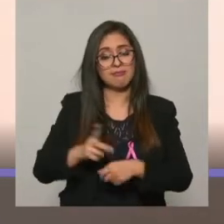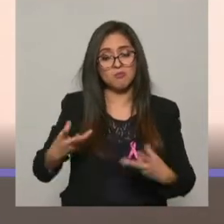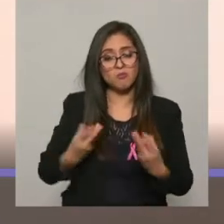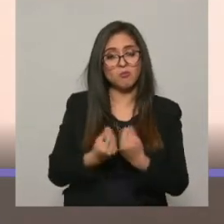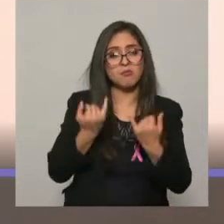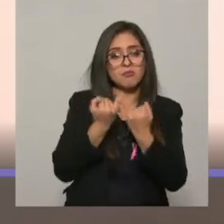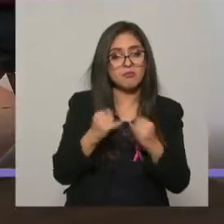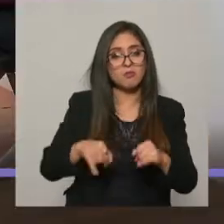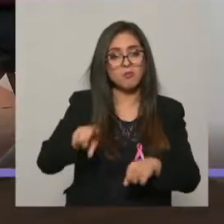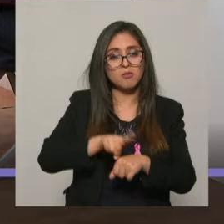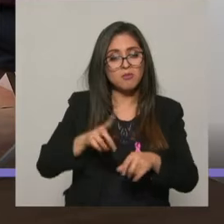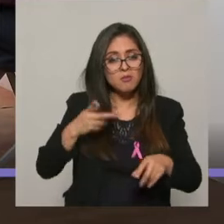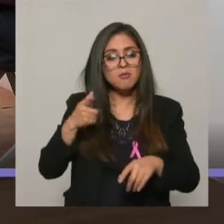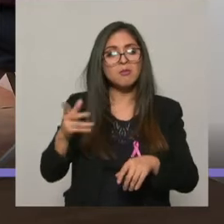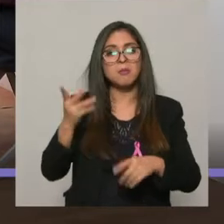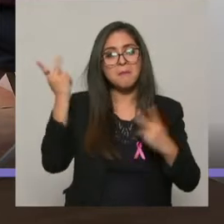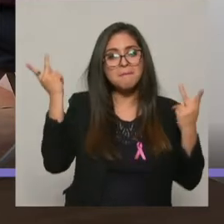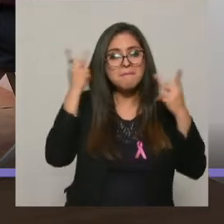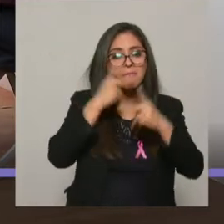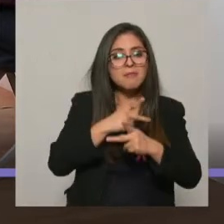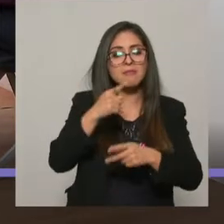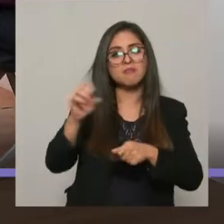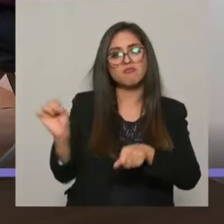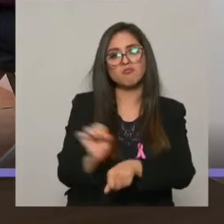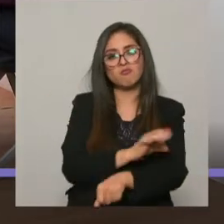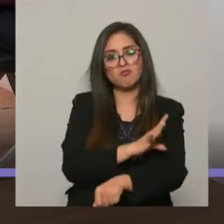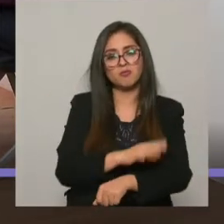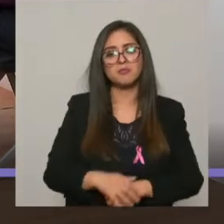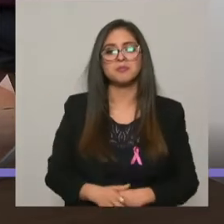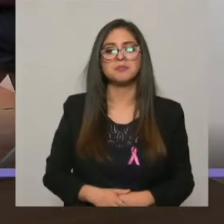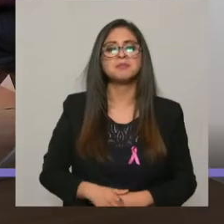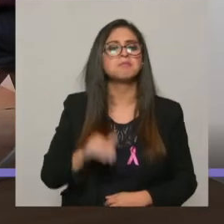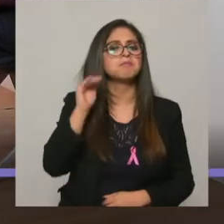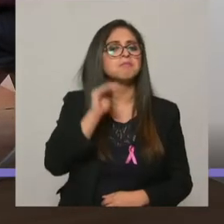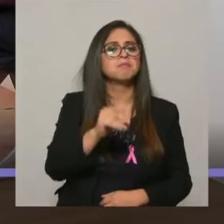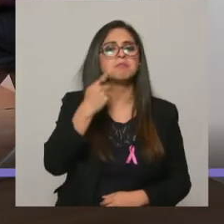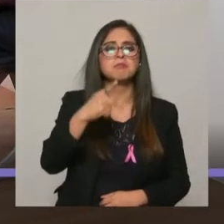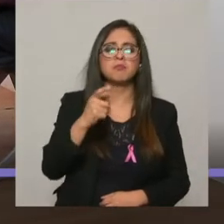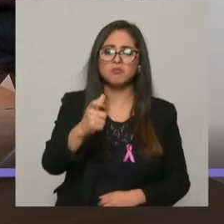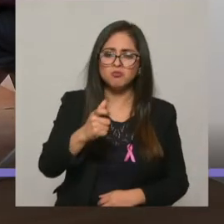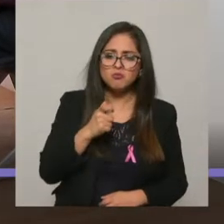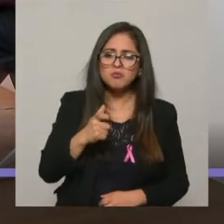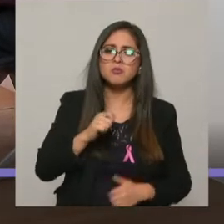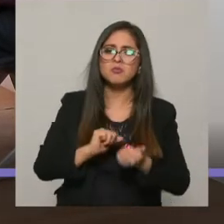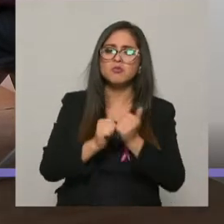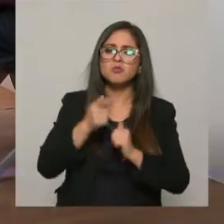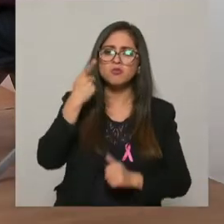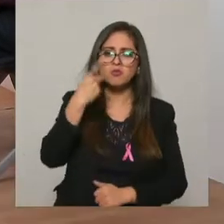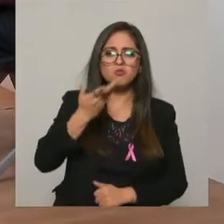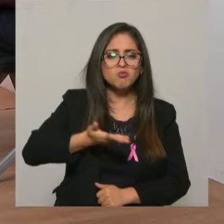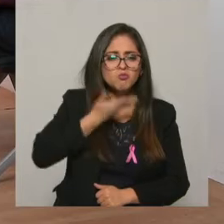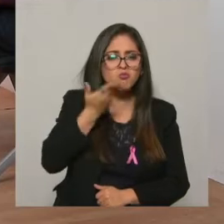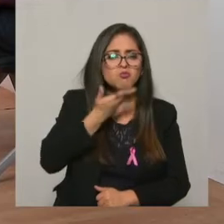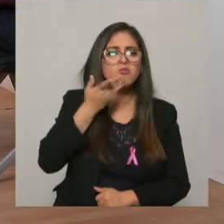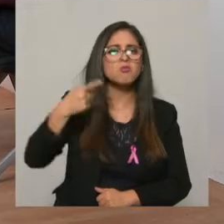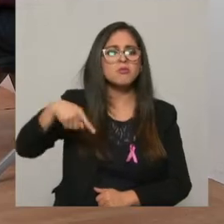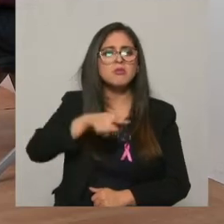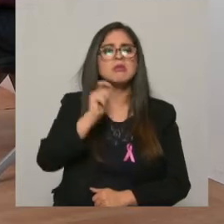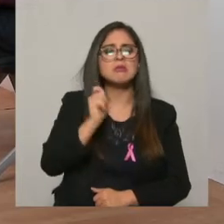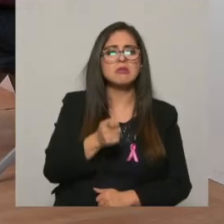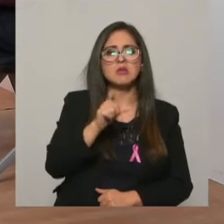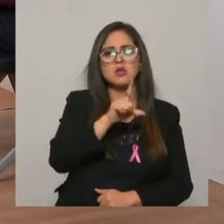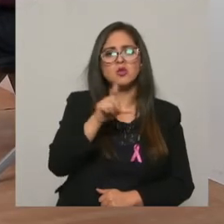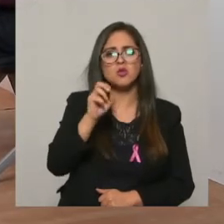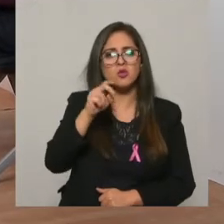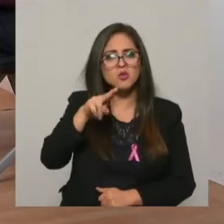Claro. Oigan, y además Xochimilco es como que ya con mucha tradición sobre La Llorona, o sea, es además